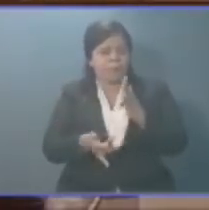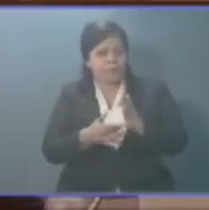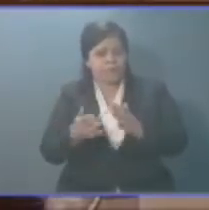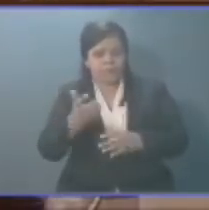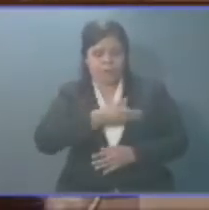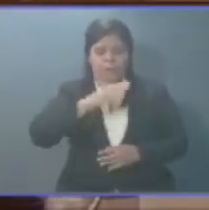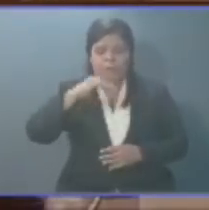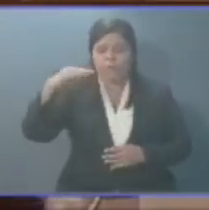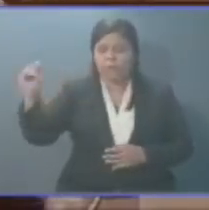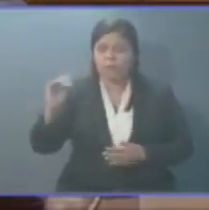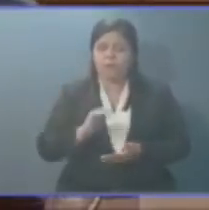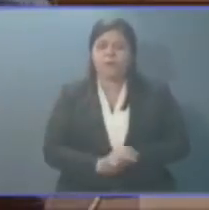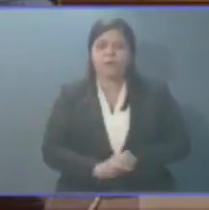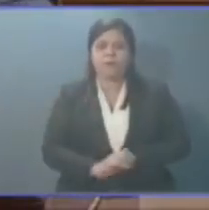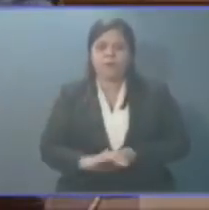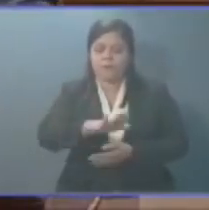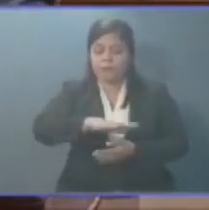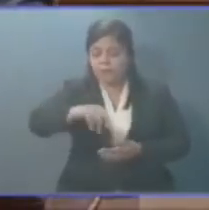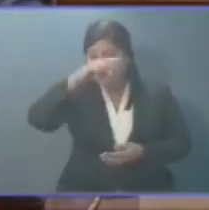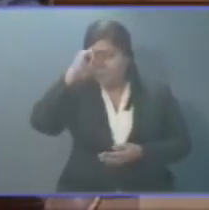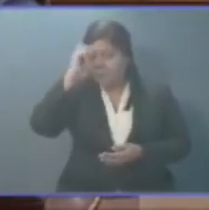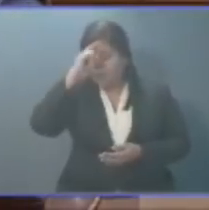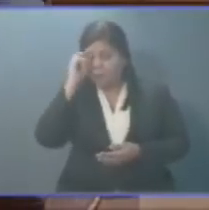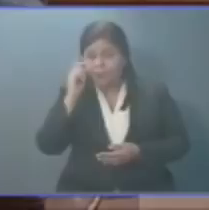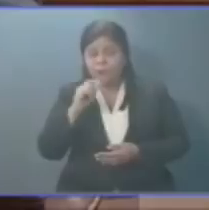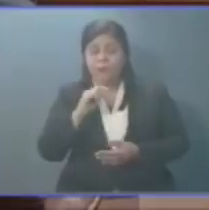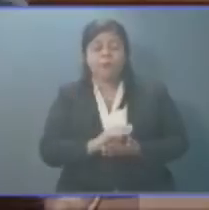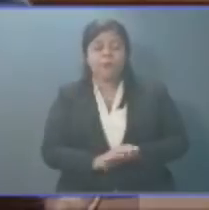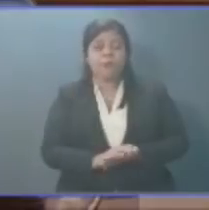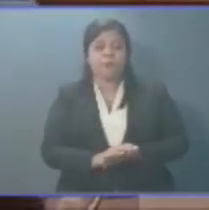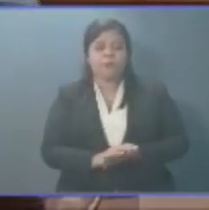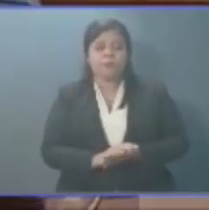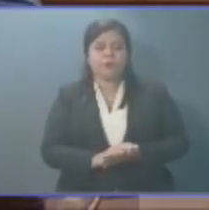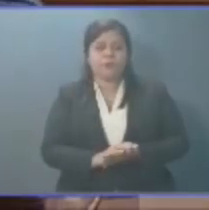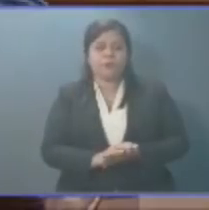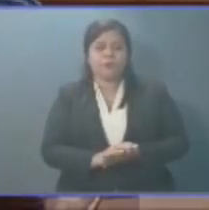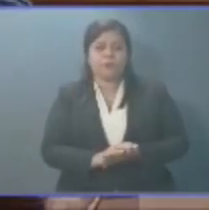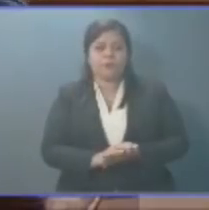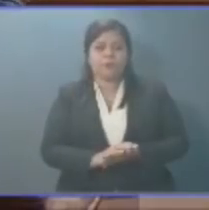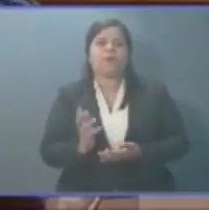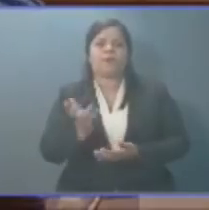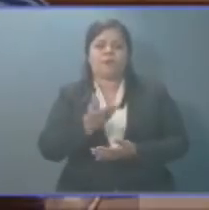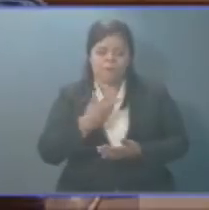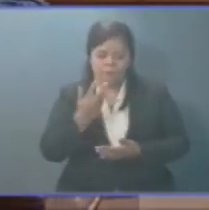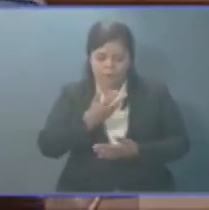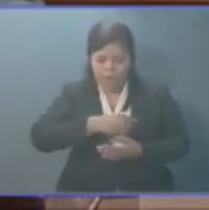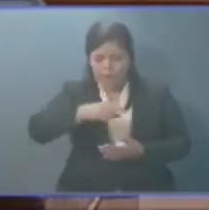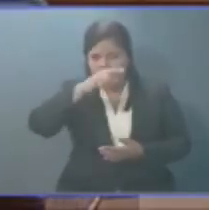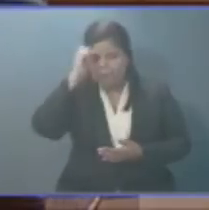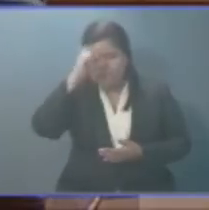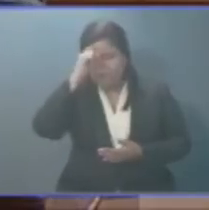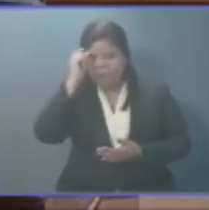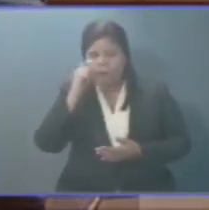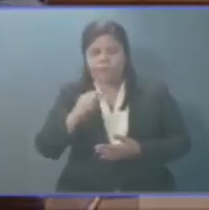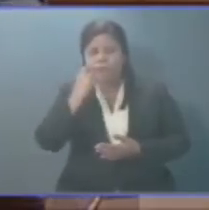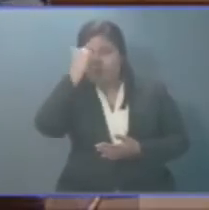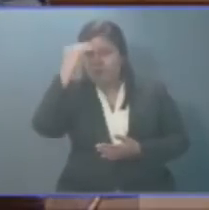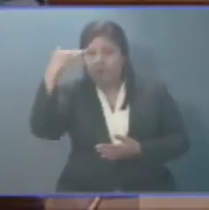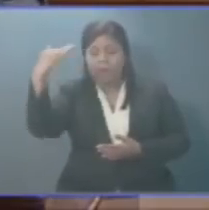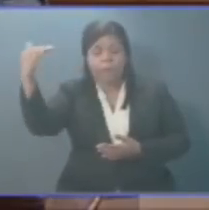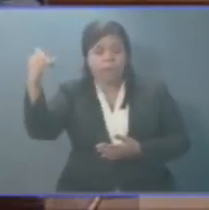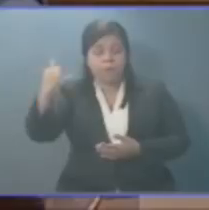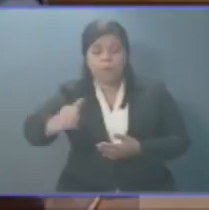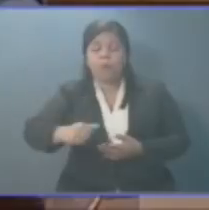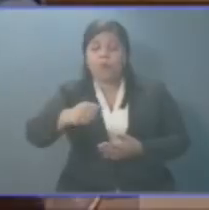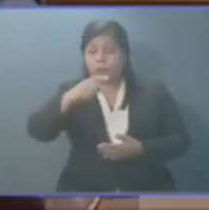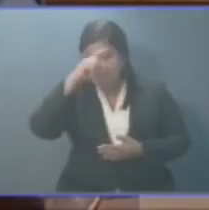este país y el sector laboral a la par y el sector empleador, estamos trabajando sobre la política de empleo decente